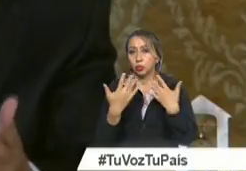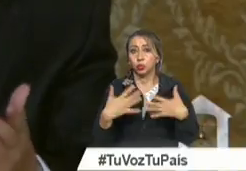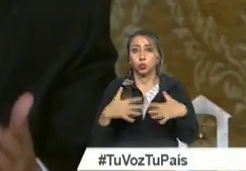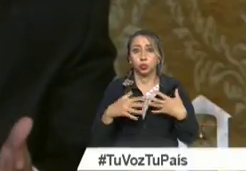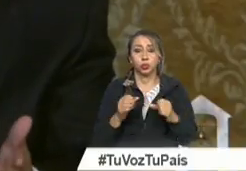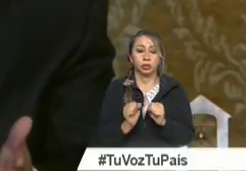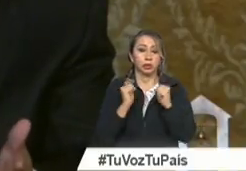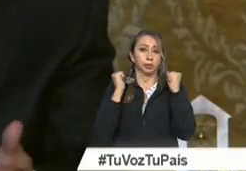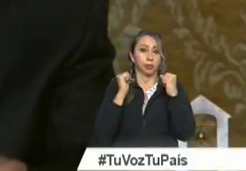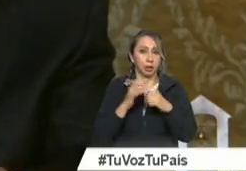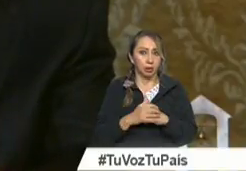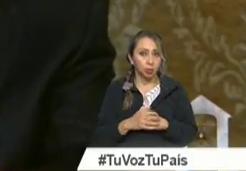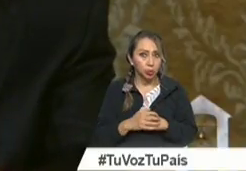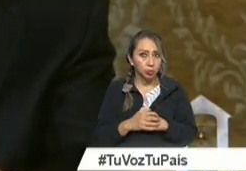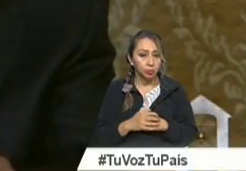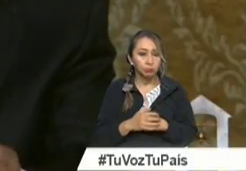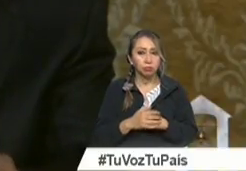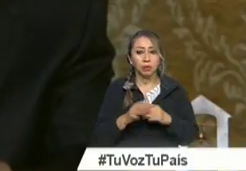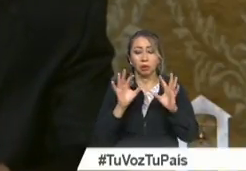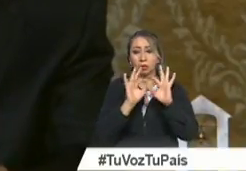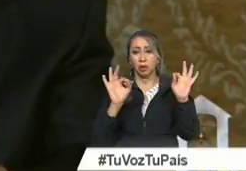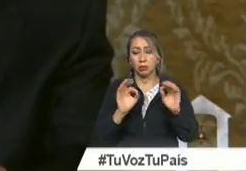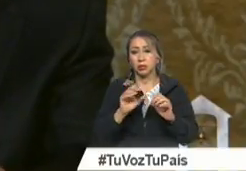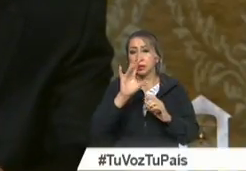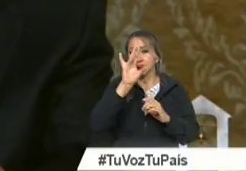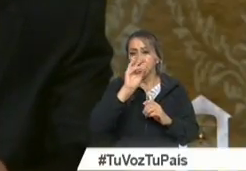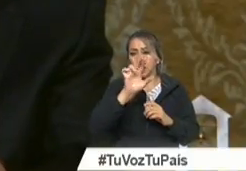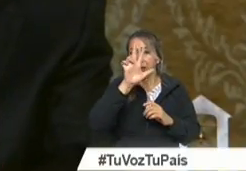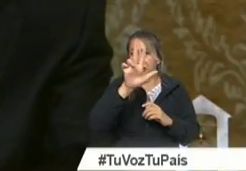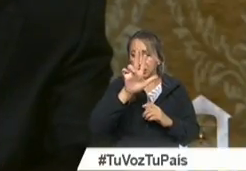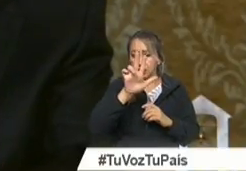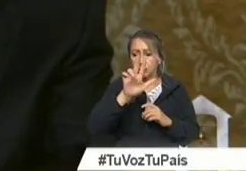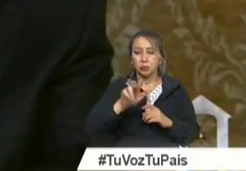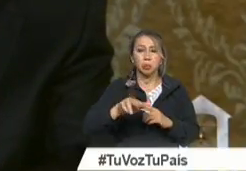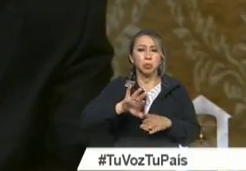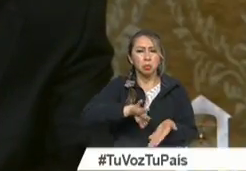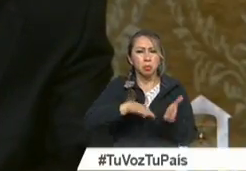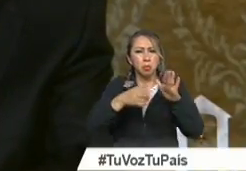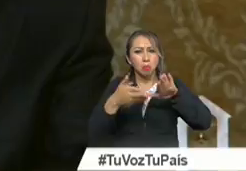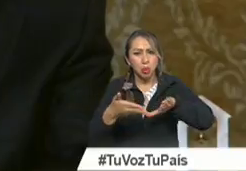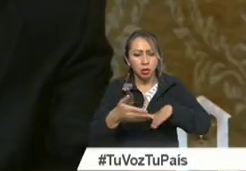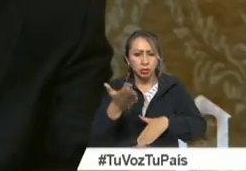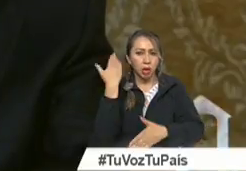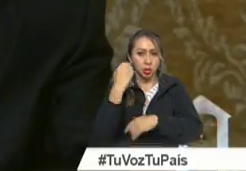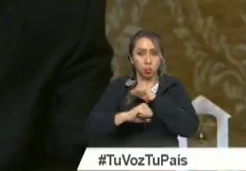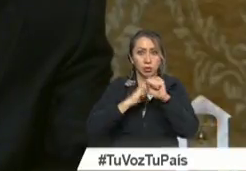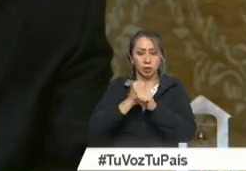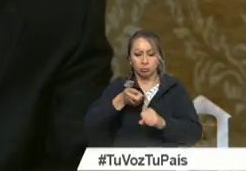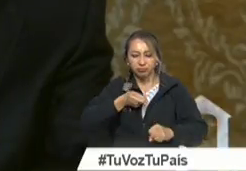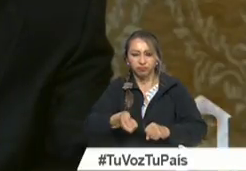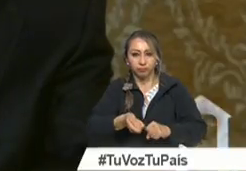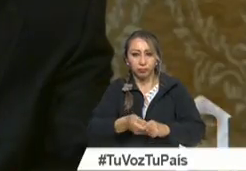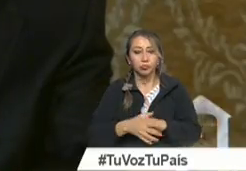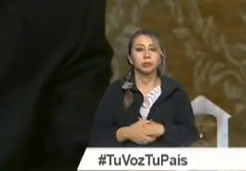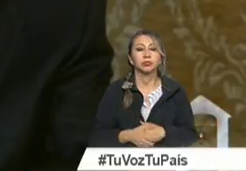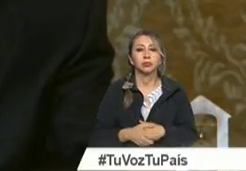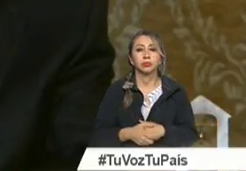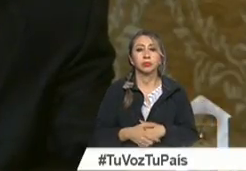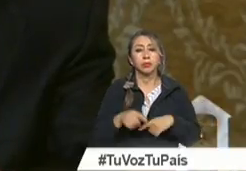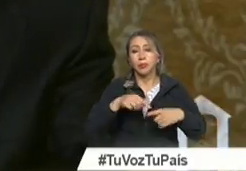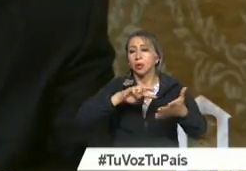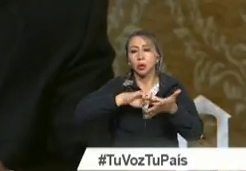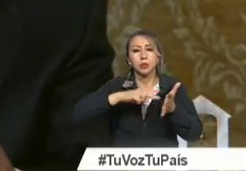ya lo he mencionado ustedes 73 homicidios el año pasado eso